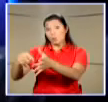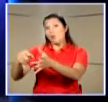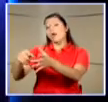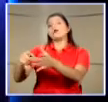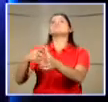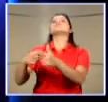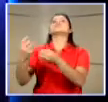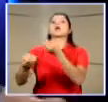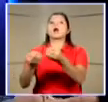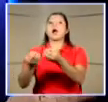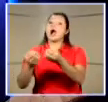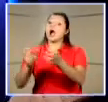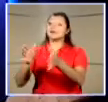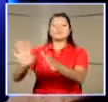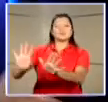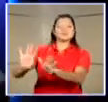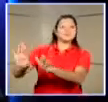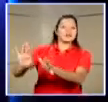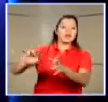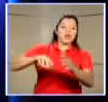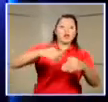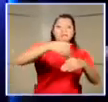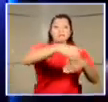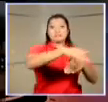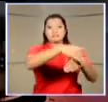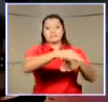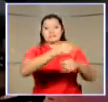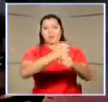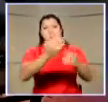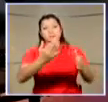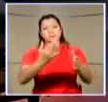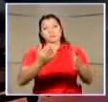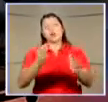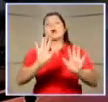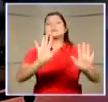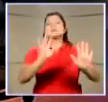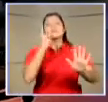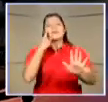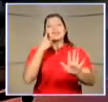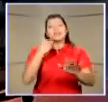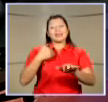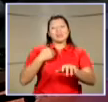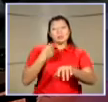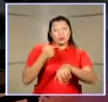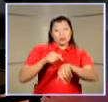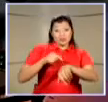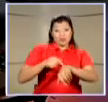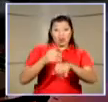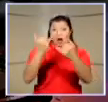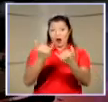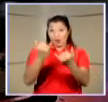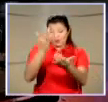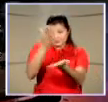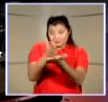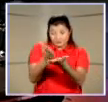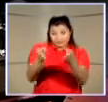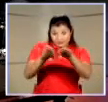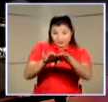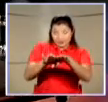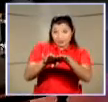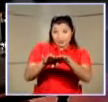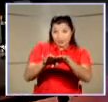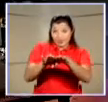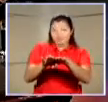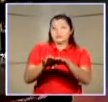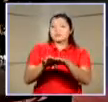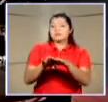entonces atornillemos desde abajo. Nosotros estamos de acuerdo. Tenemos pocos minutos ya. Vamos a hacer un cierre porque...